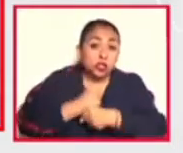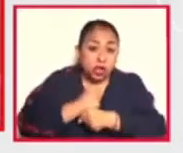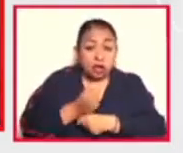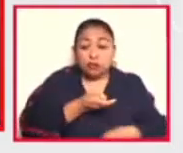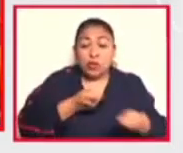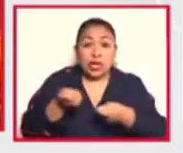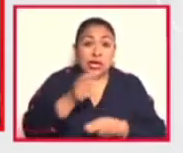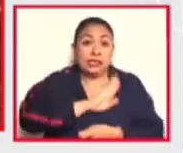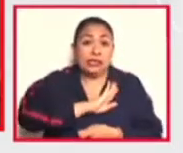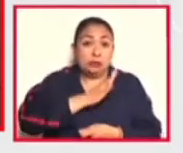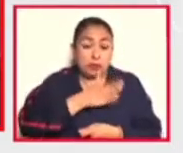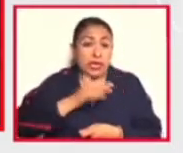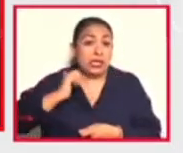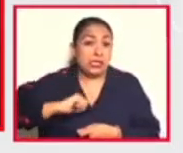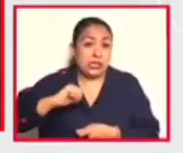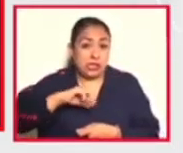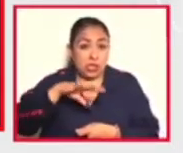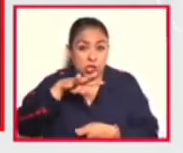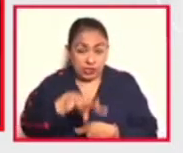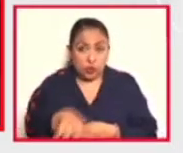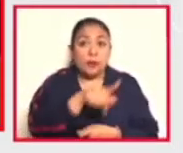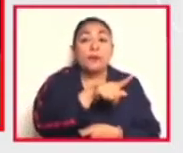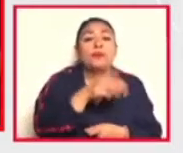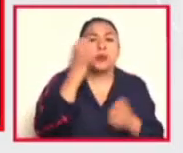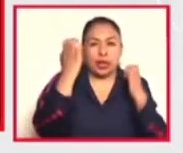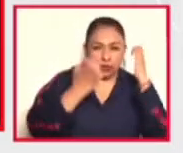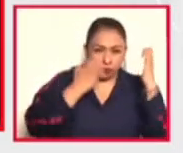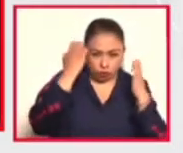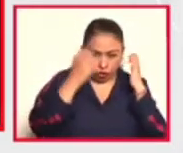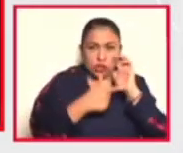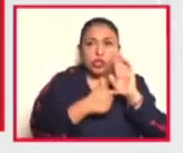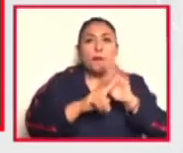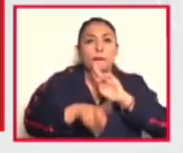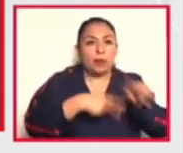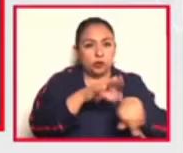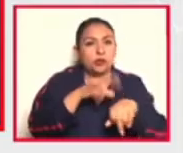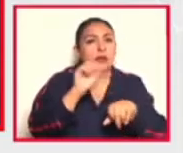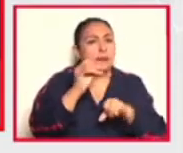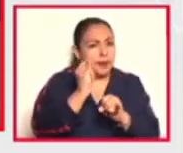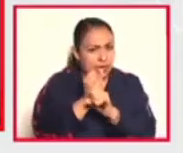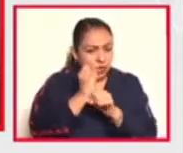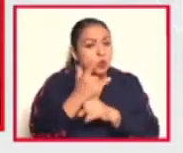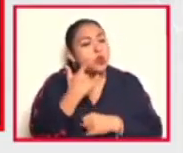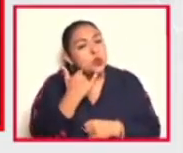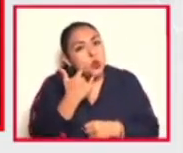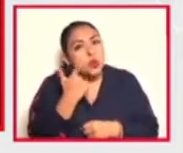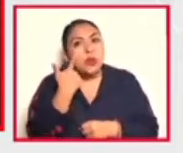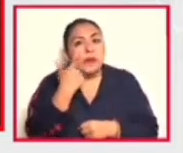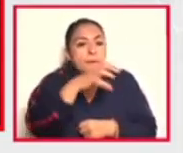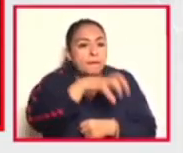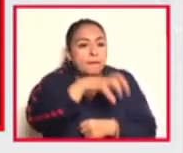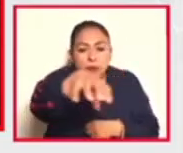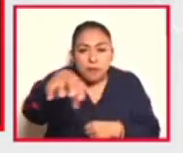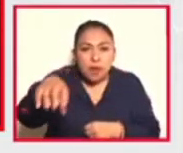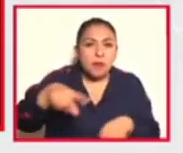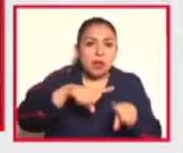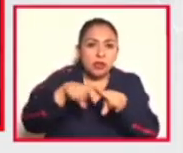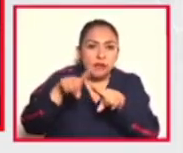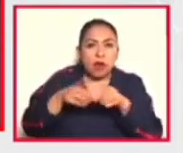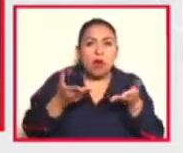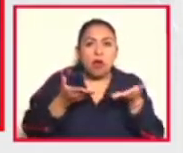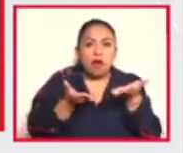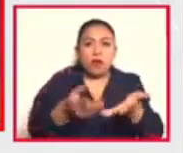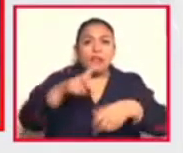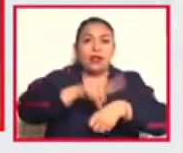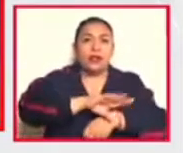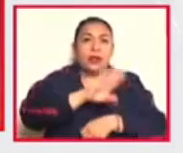XIX. Además de la exposición presencial, se puede hacer un recorrido de manera virtual por las piezas reunidas y las ofrendas de Día de Muertos,